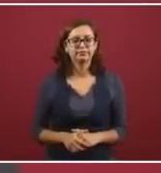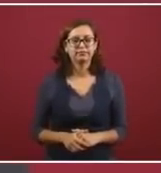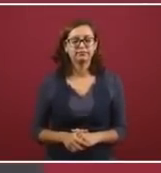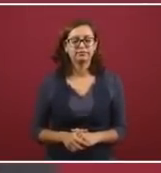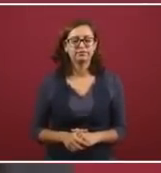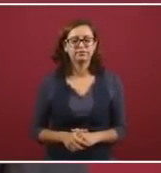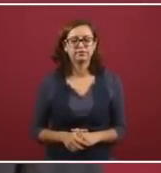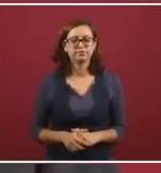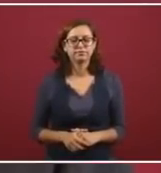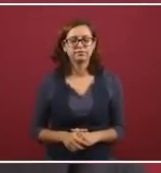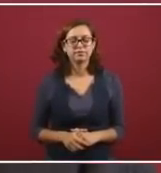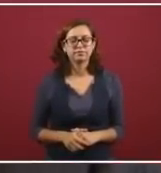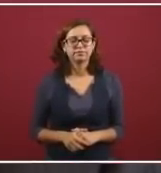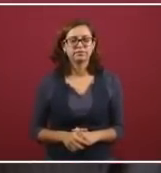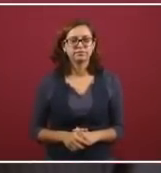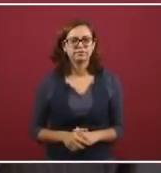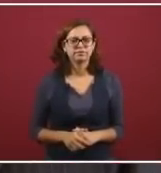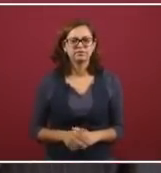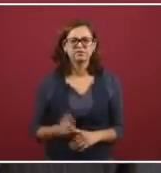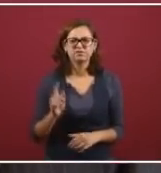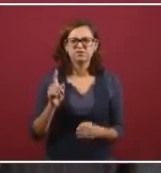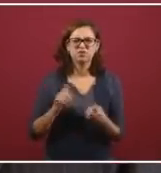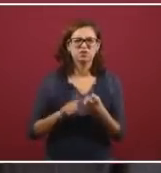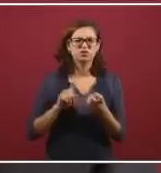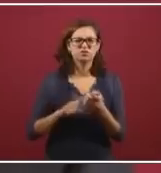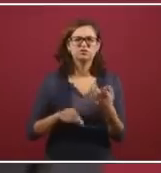Es la sierra